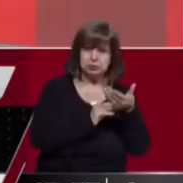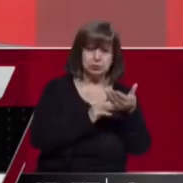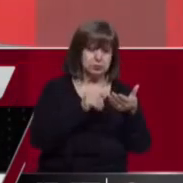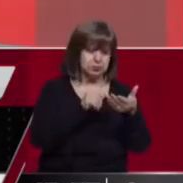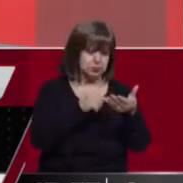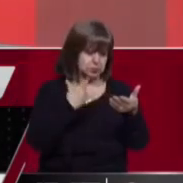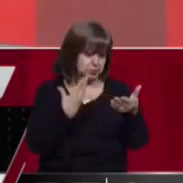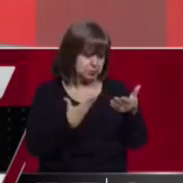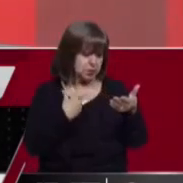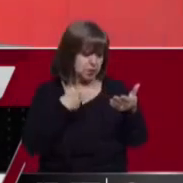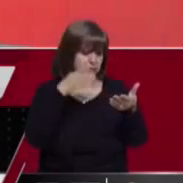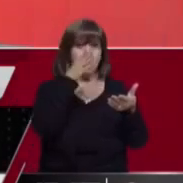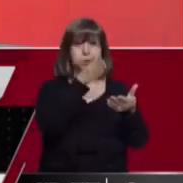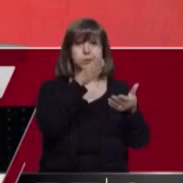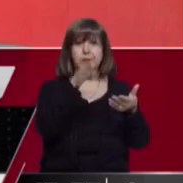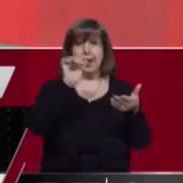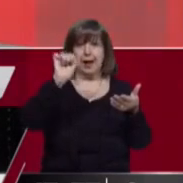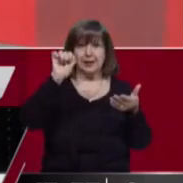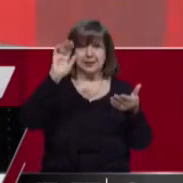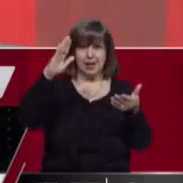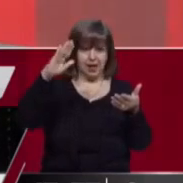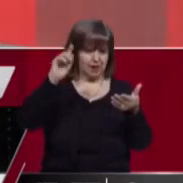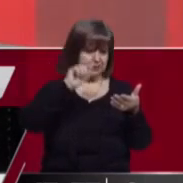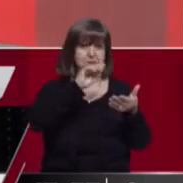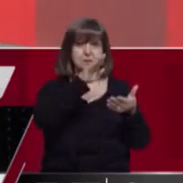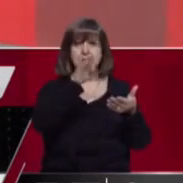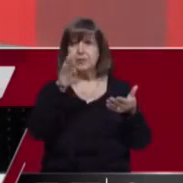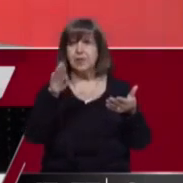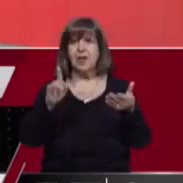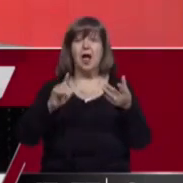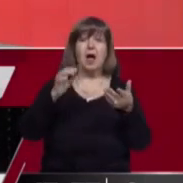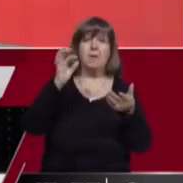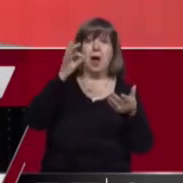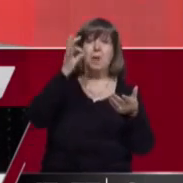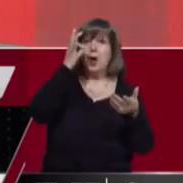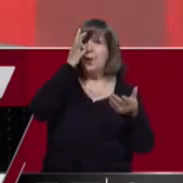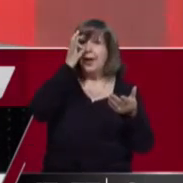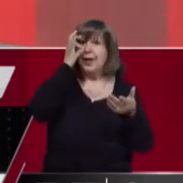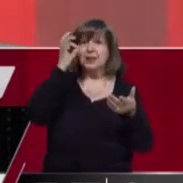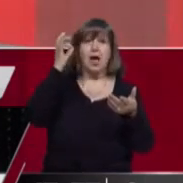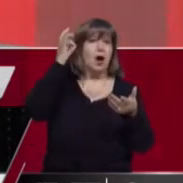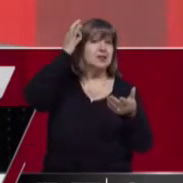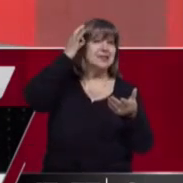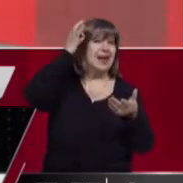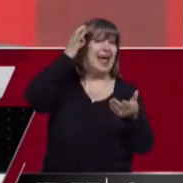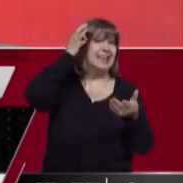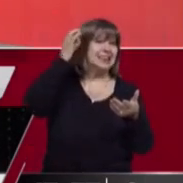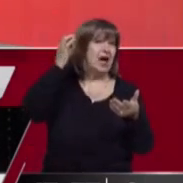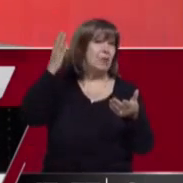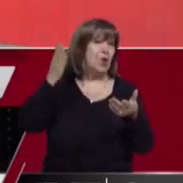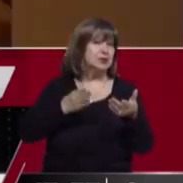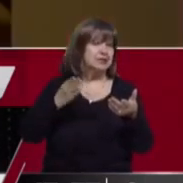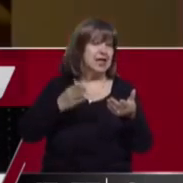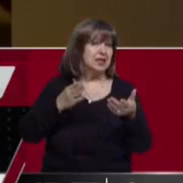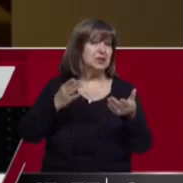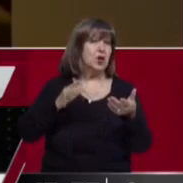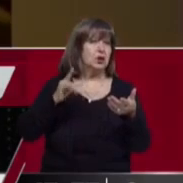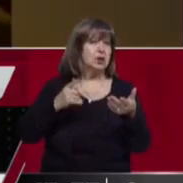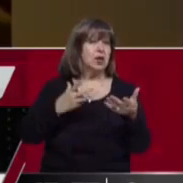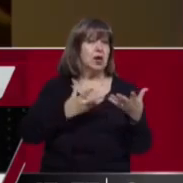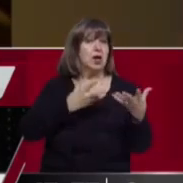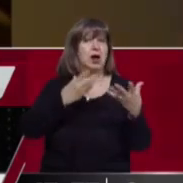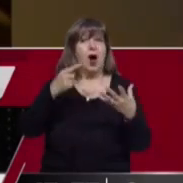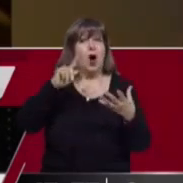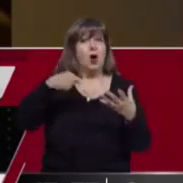proteja. 3 meses del año hemos recibido más de 1.000 llamados, ¿sí? Pero no todos